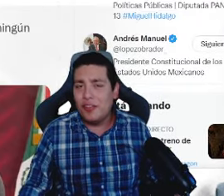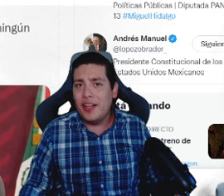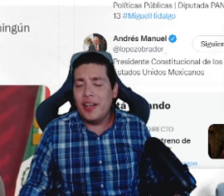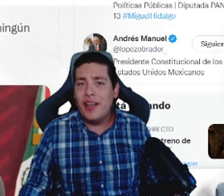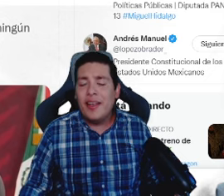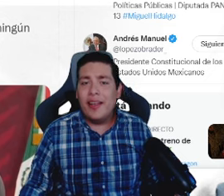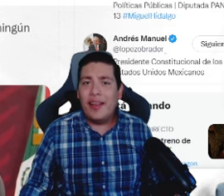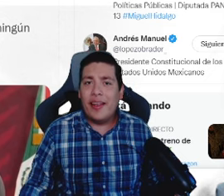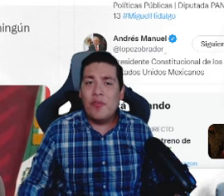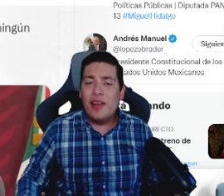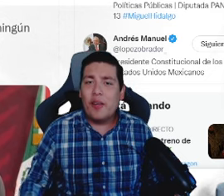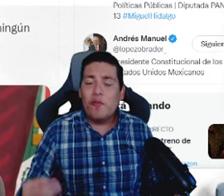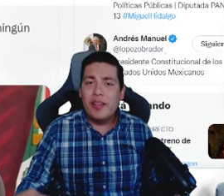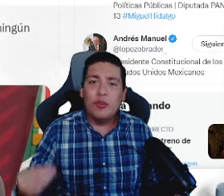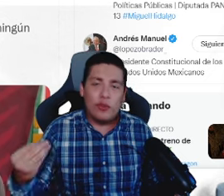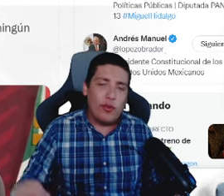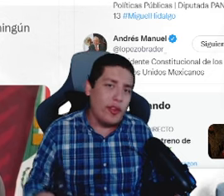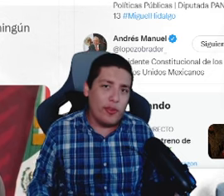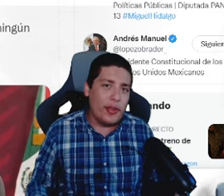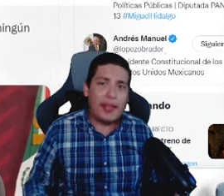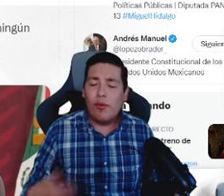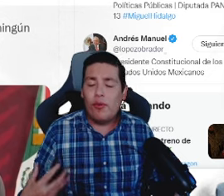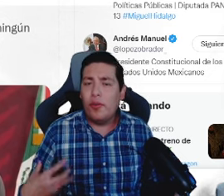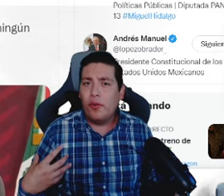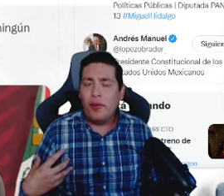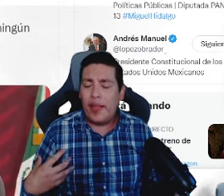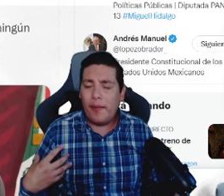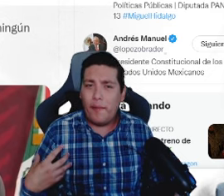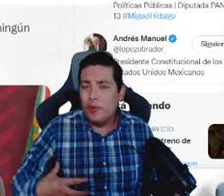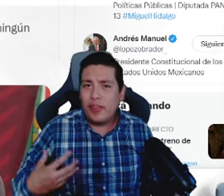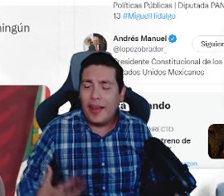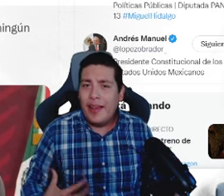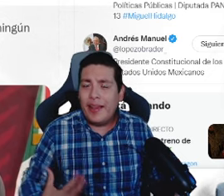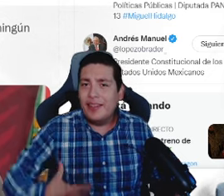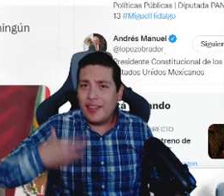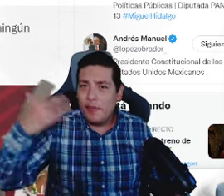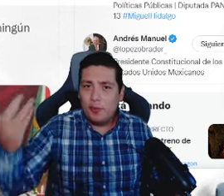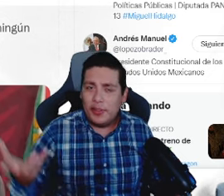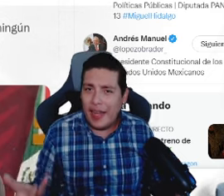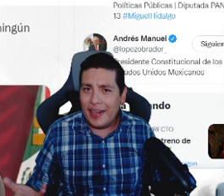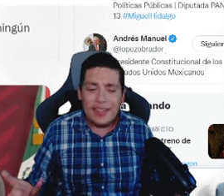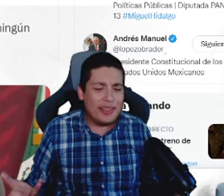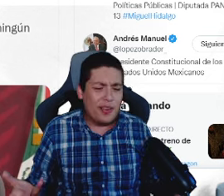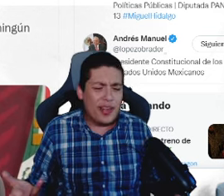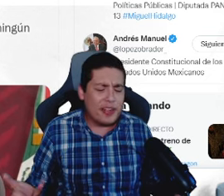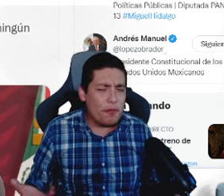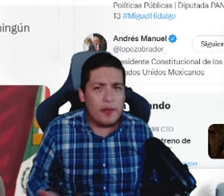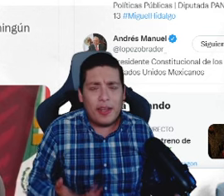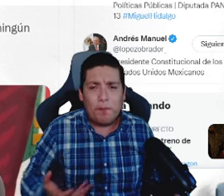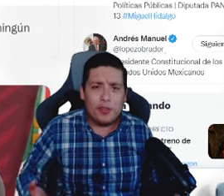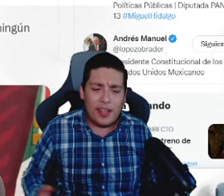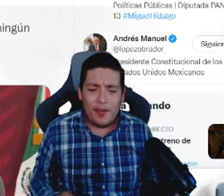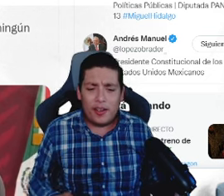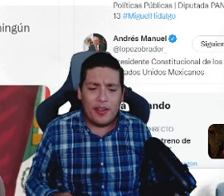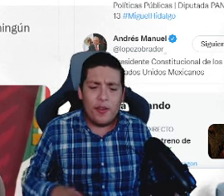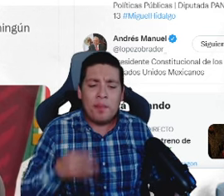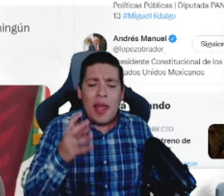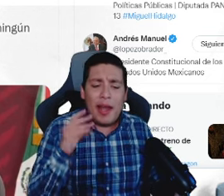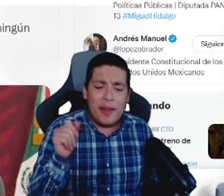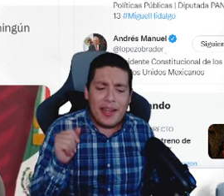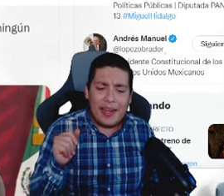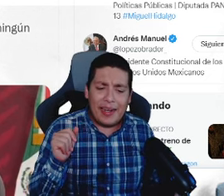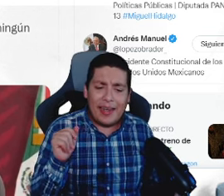que no tiene un argumento sólido y que lo único que busca es rebuznar en el seno de la República? Pues claro que